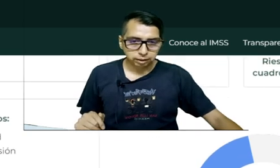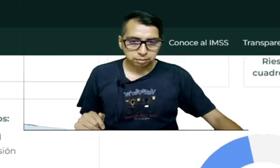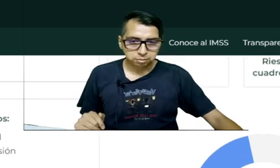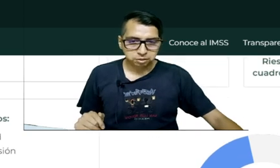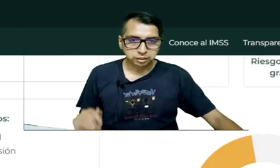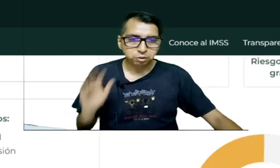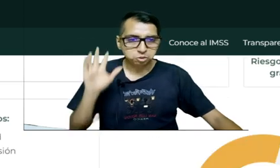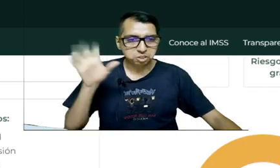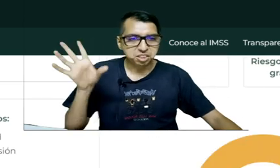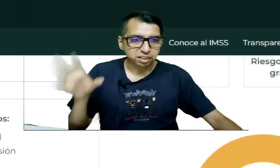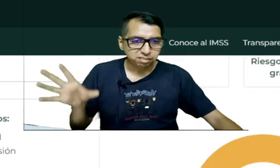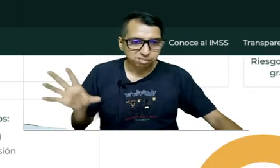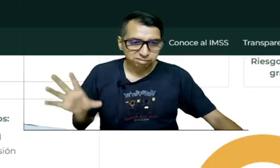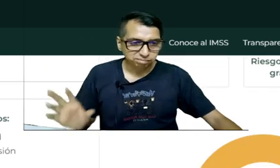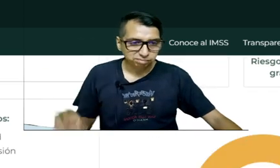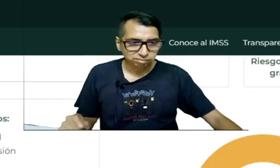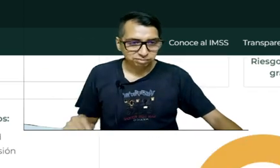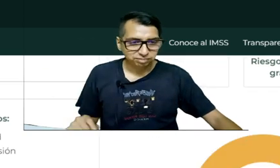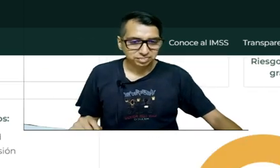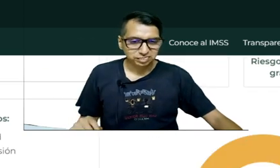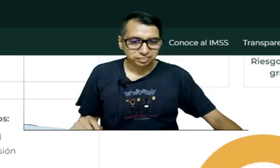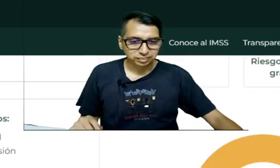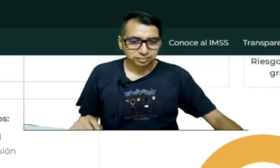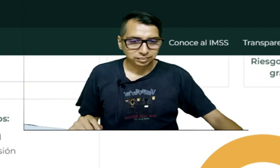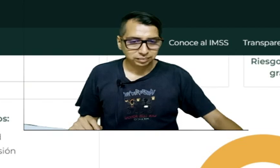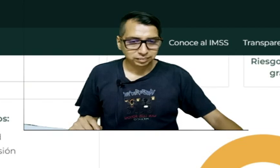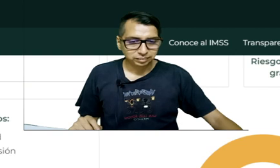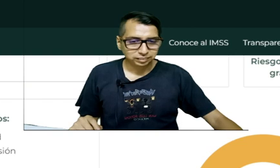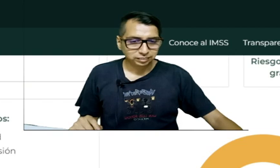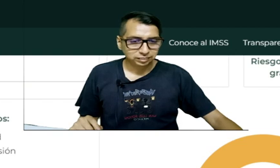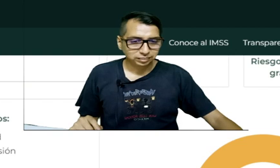y digamos que tengo sida